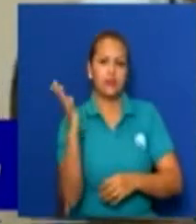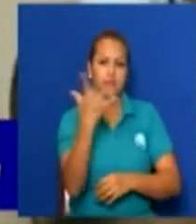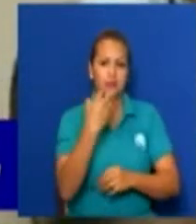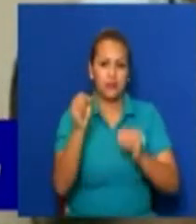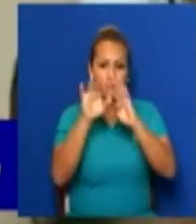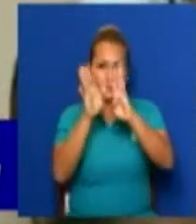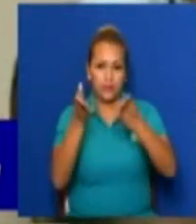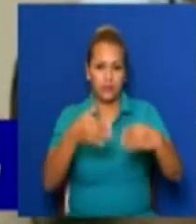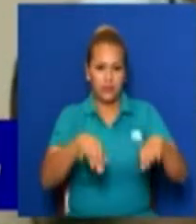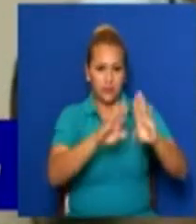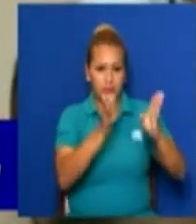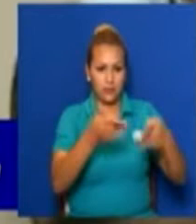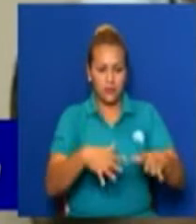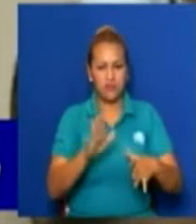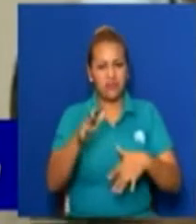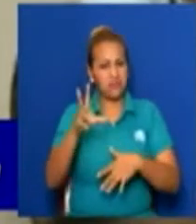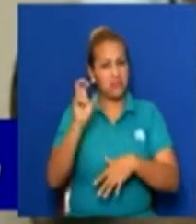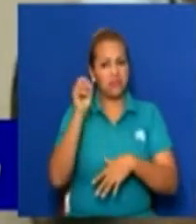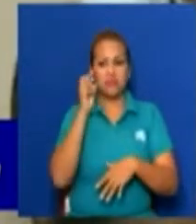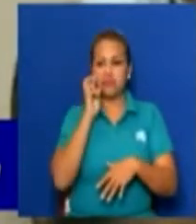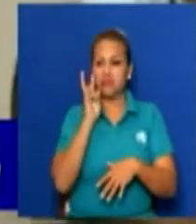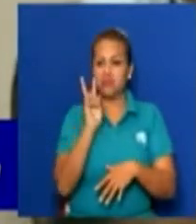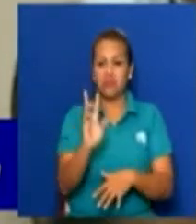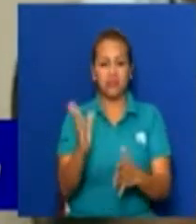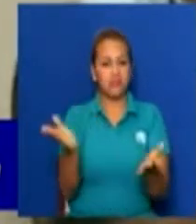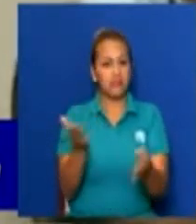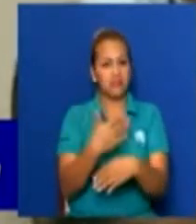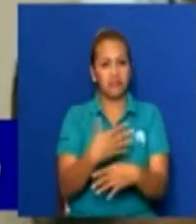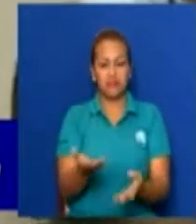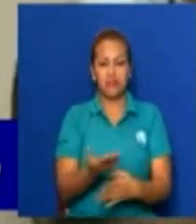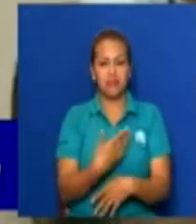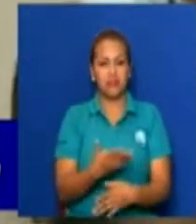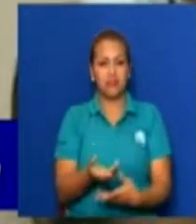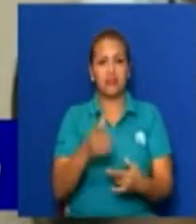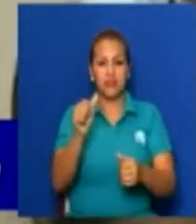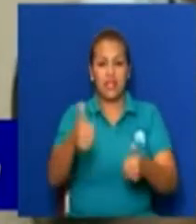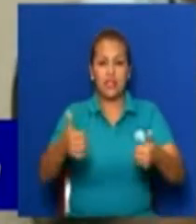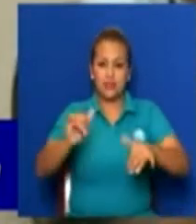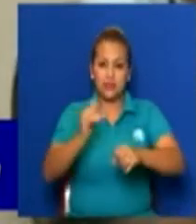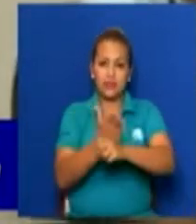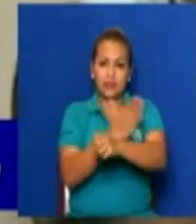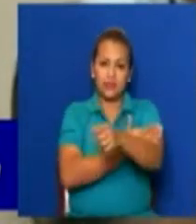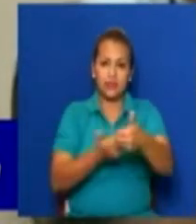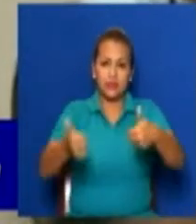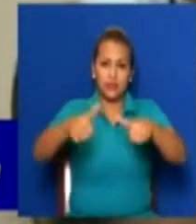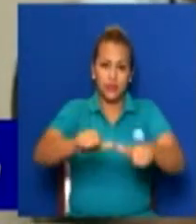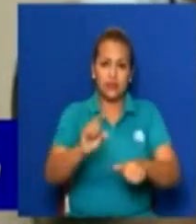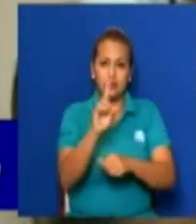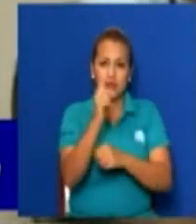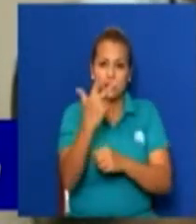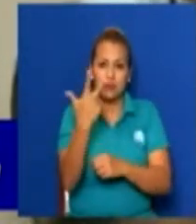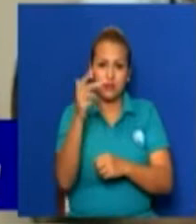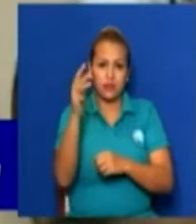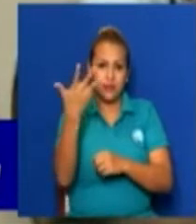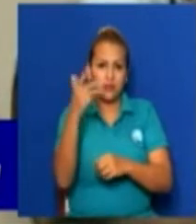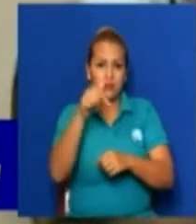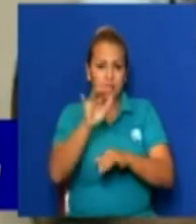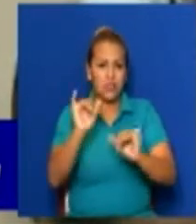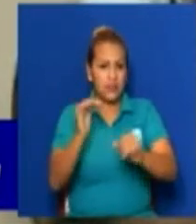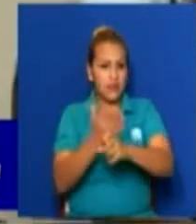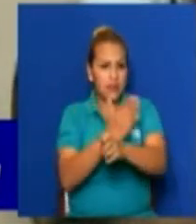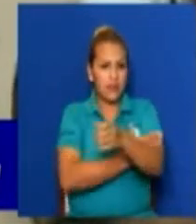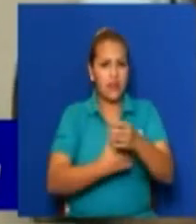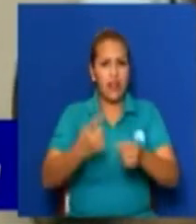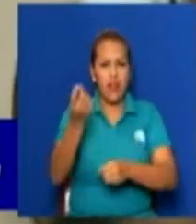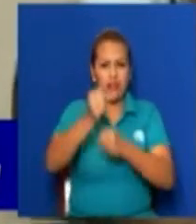todavía invisibilizadas después de que el convenio 189 se ratificó en el año 2011.